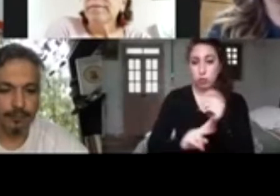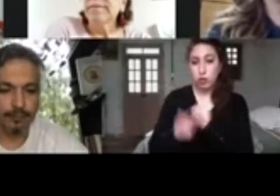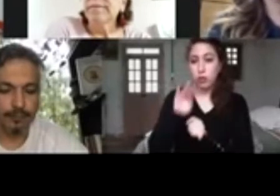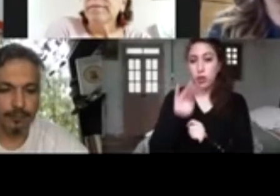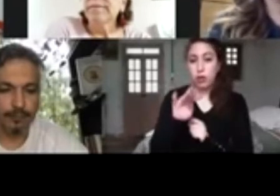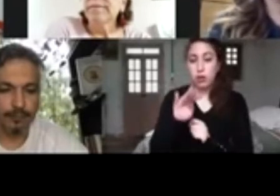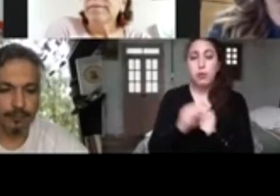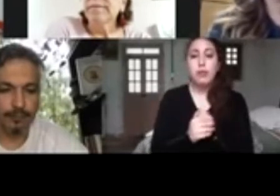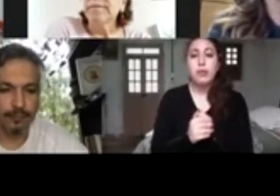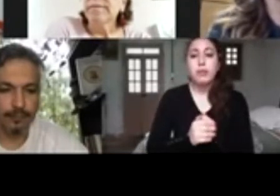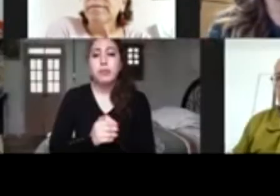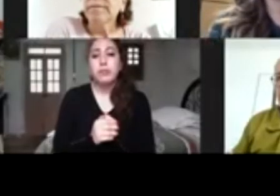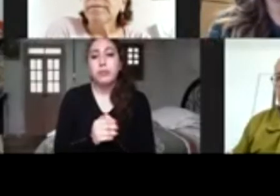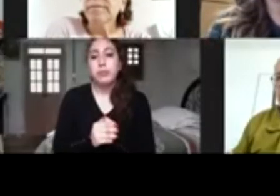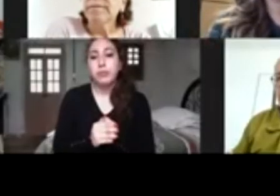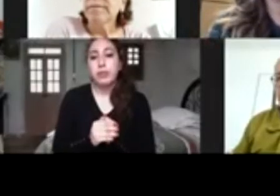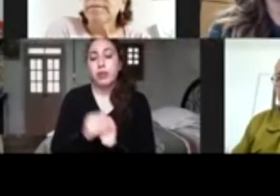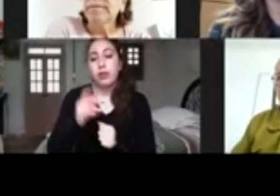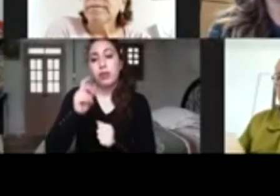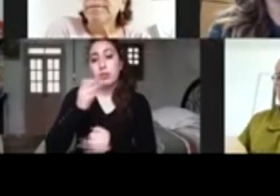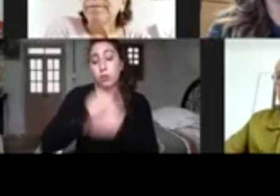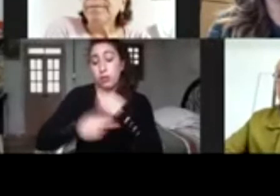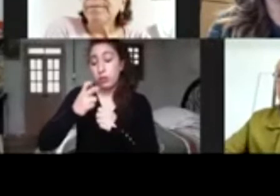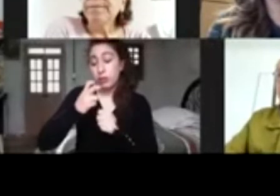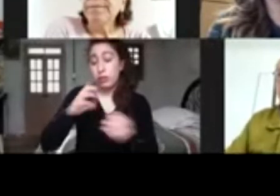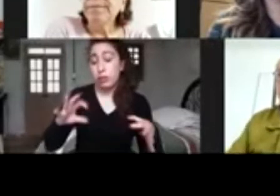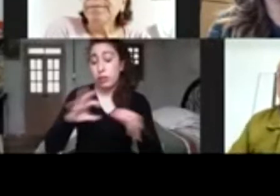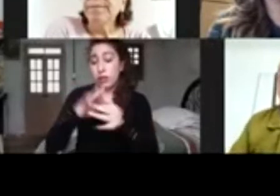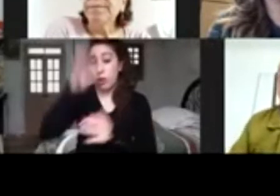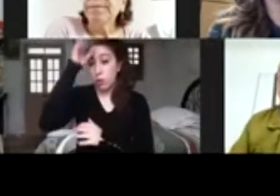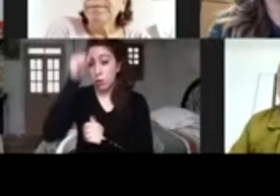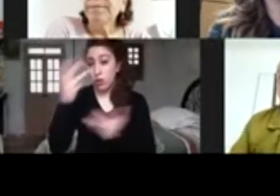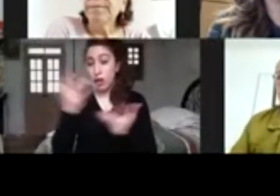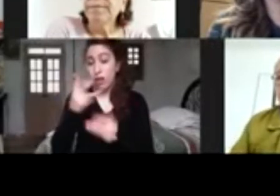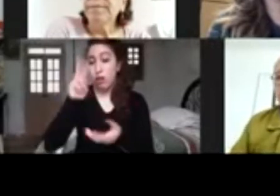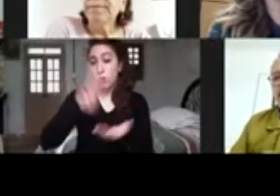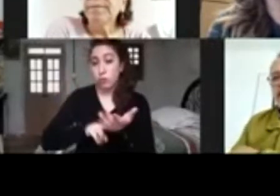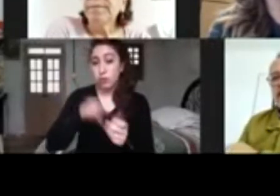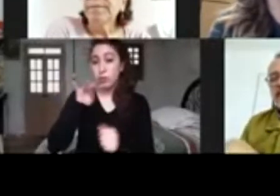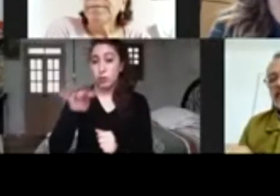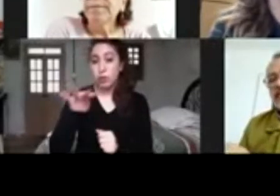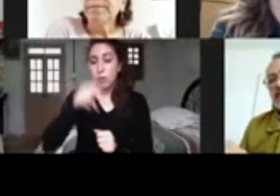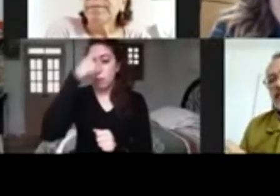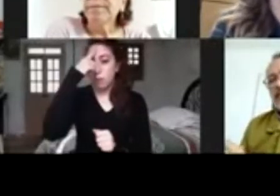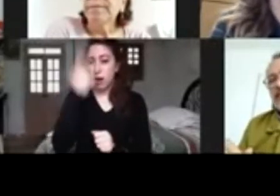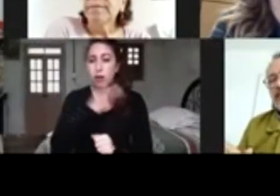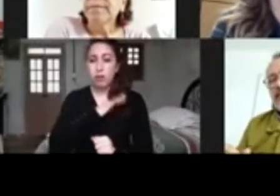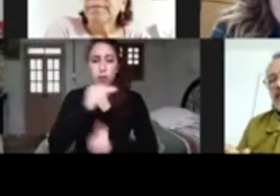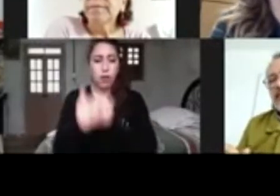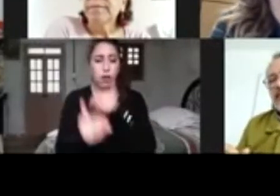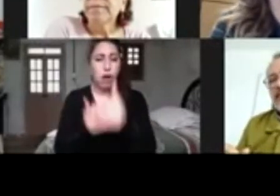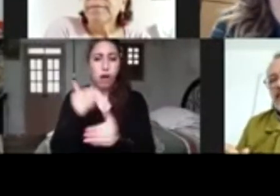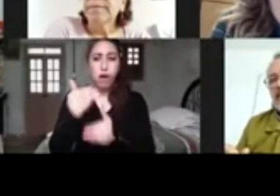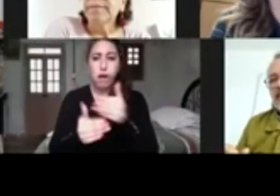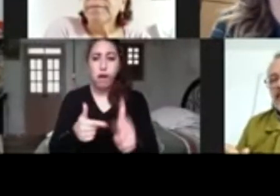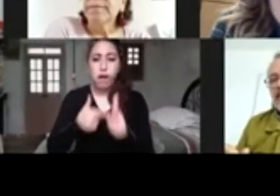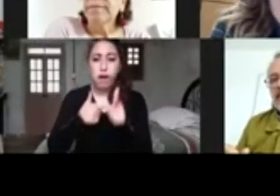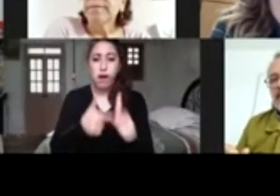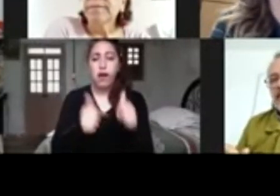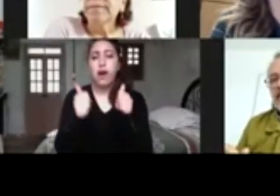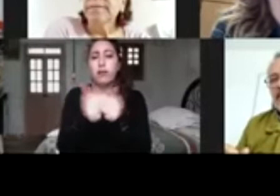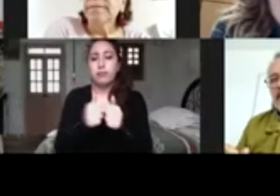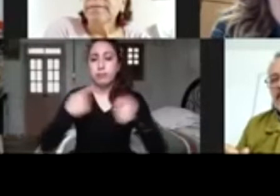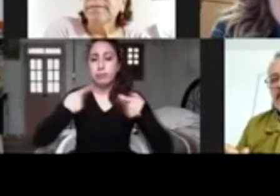igualmente celebrado en el año 2019 para avanzar e impulsar de manera conjunta los principios de